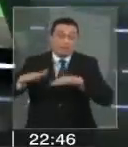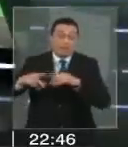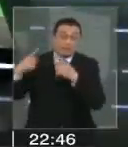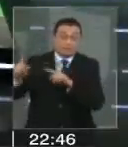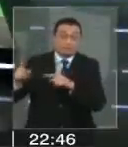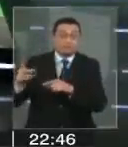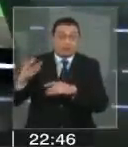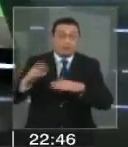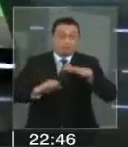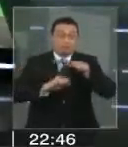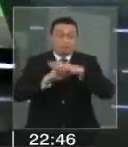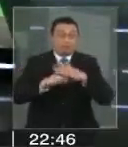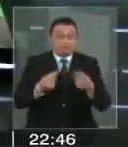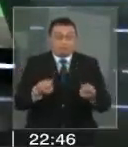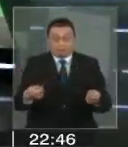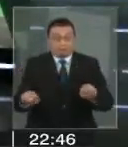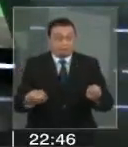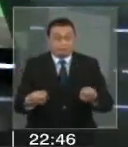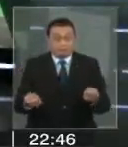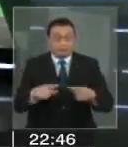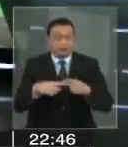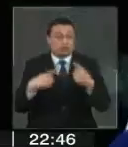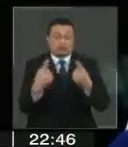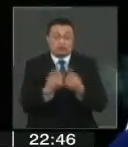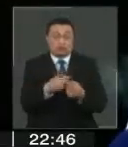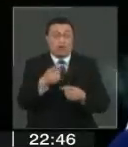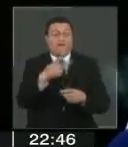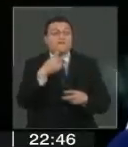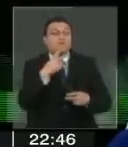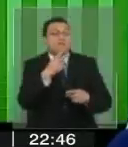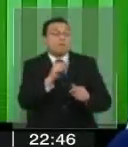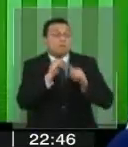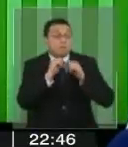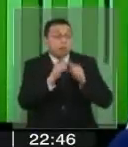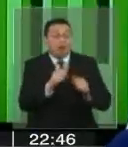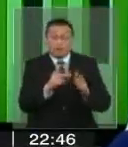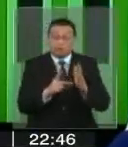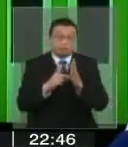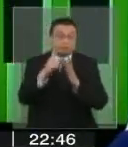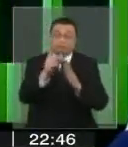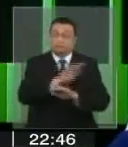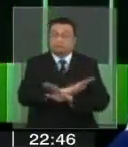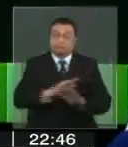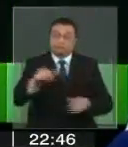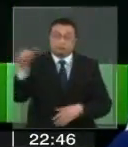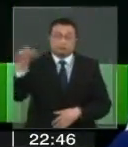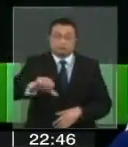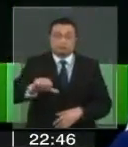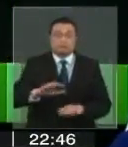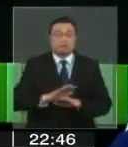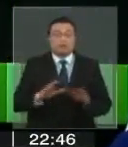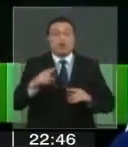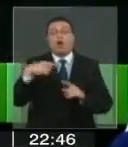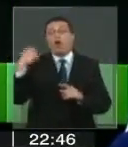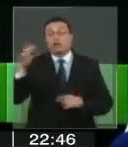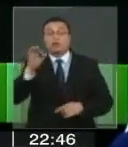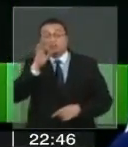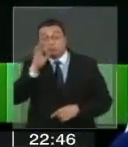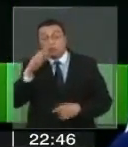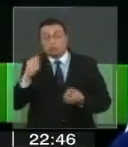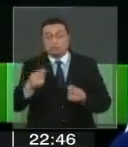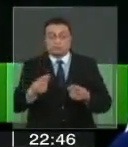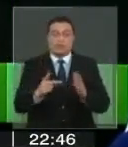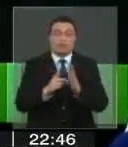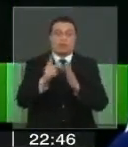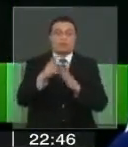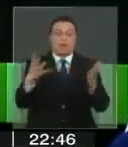primer techo que tienen. Absolutamente. O sea, es así, el niño que nace en una población no se va a desarrollar. ¿Cómo se va a desarrollar alguien que tenga recursos? O